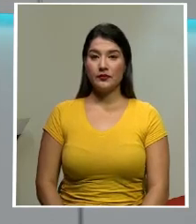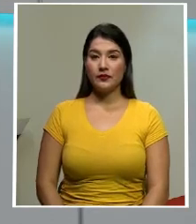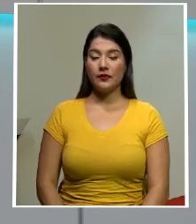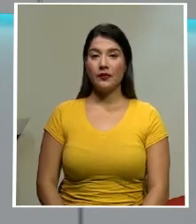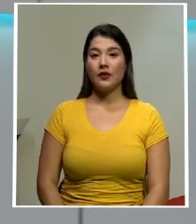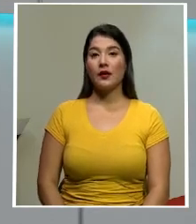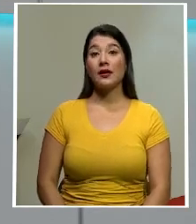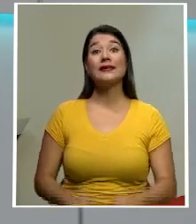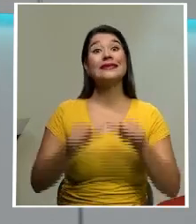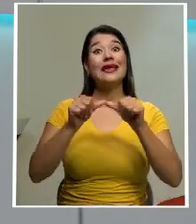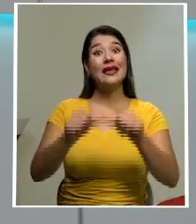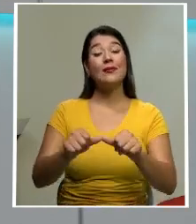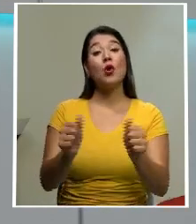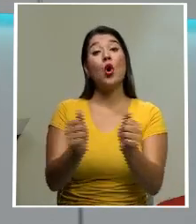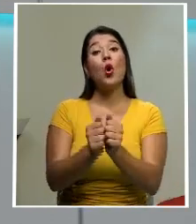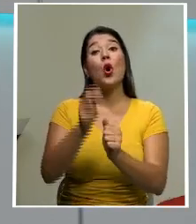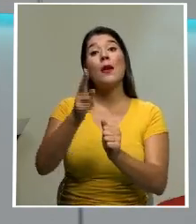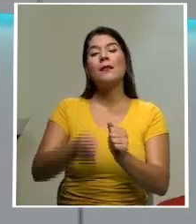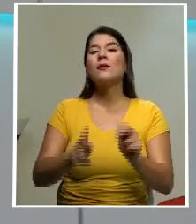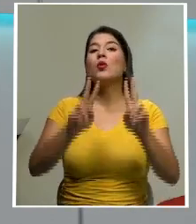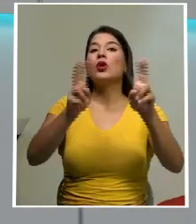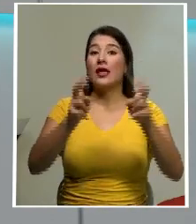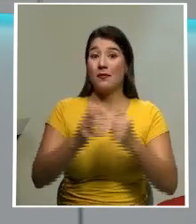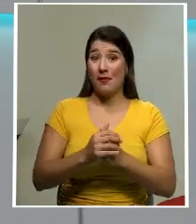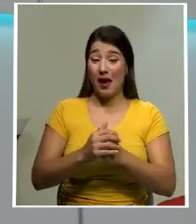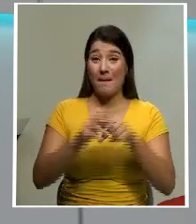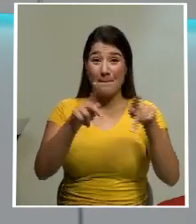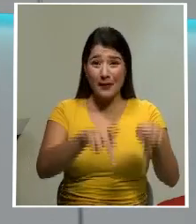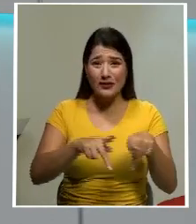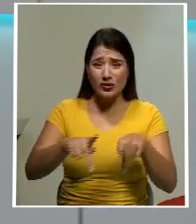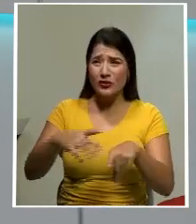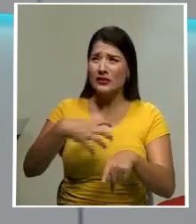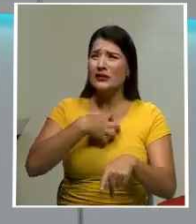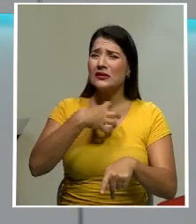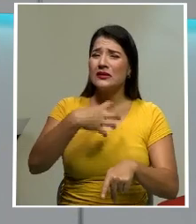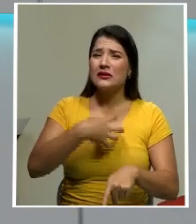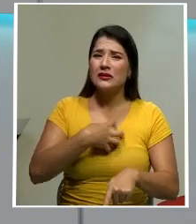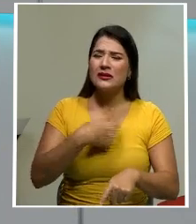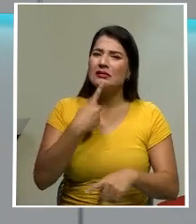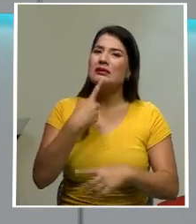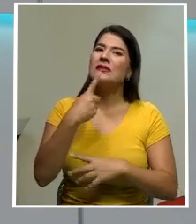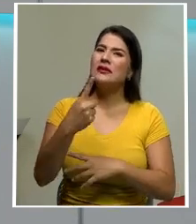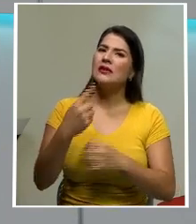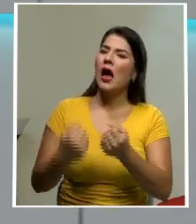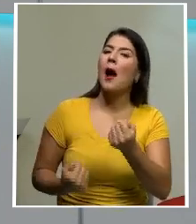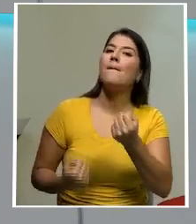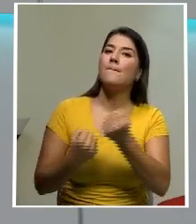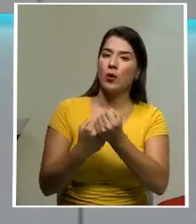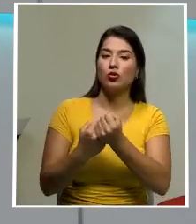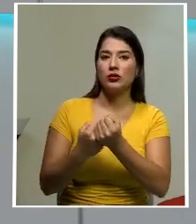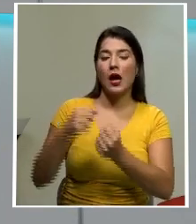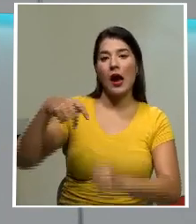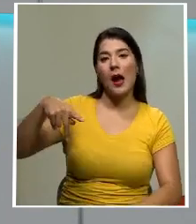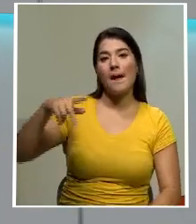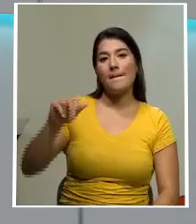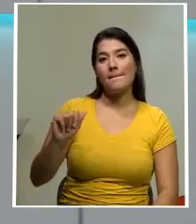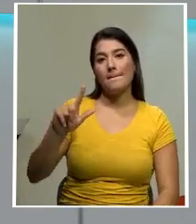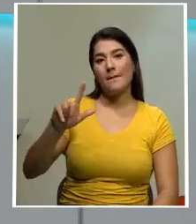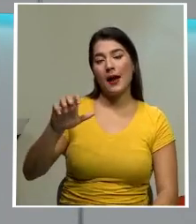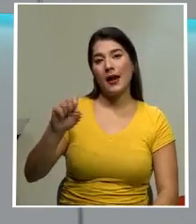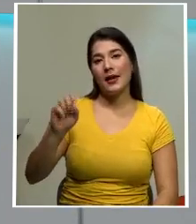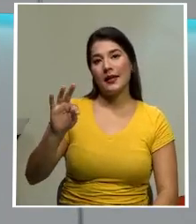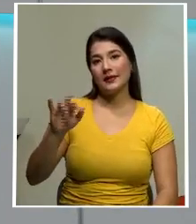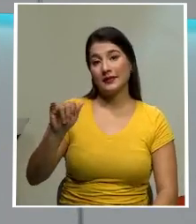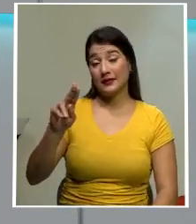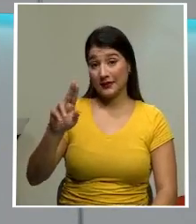Siempre sobre este tema, manifestantes de diversas partes del mundo expresaron su respaldo a la causa palestina. Hubo movilizaciones en Nueva